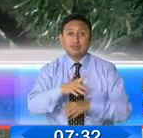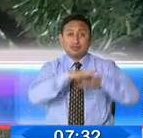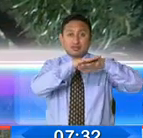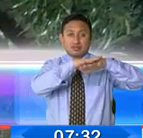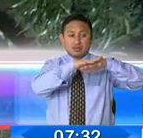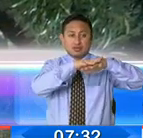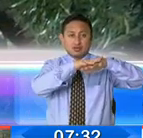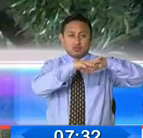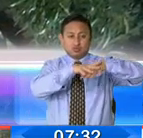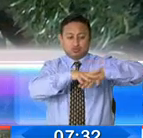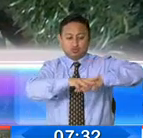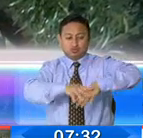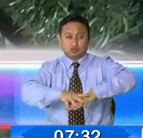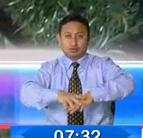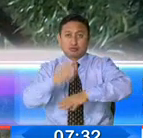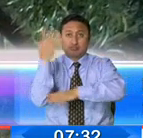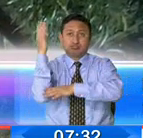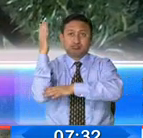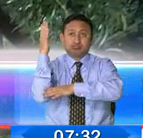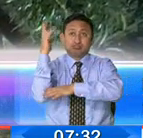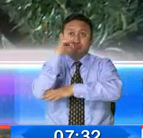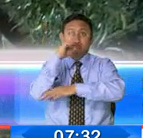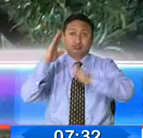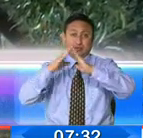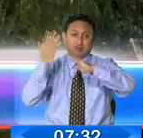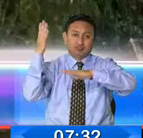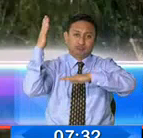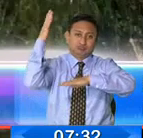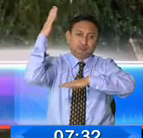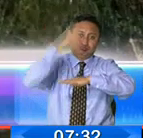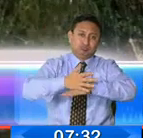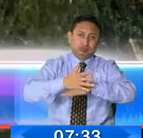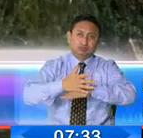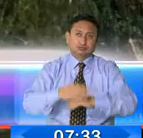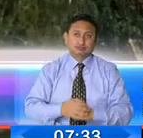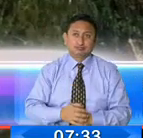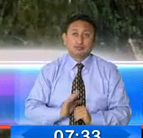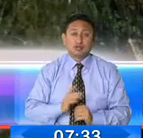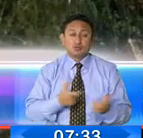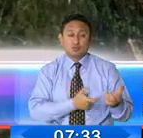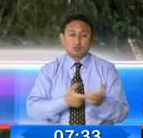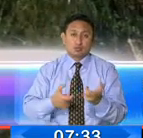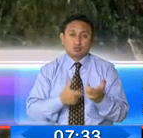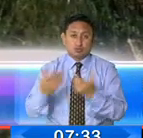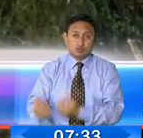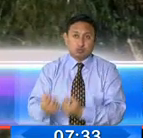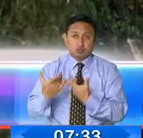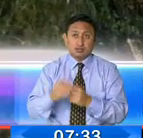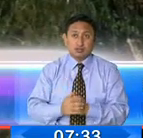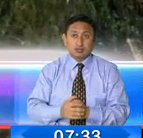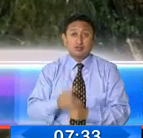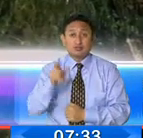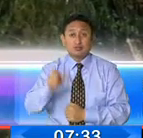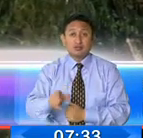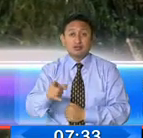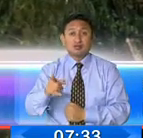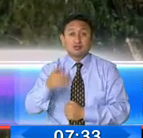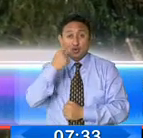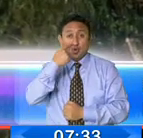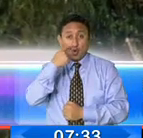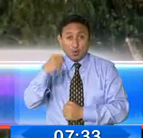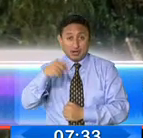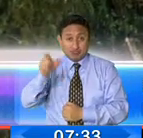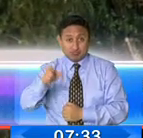tierra y la caída de un árbol sobre el techo de una vivienda. Los bomberos informaron que trasladaron una cuadrilla de hombres al